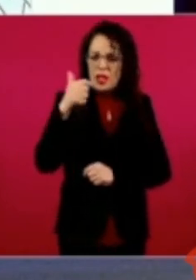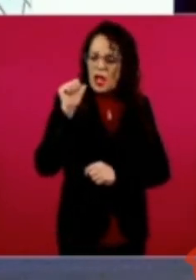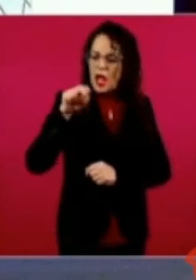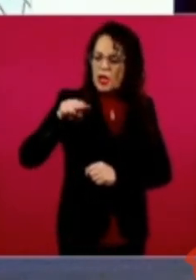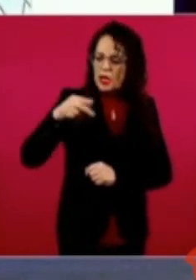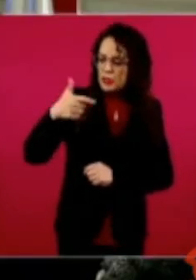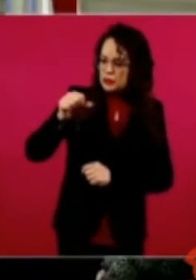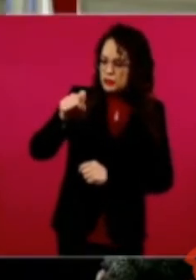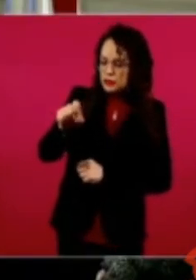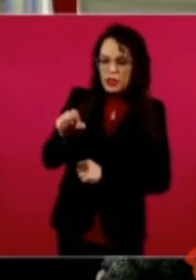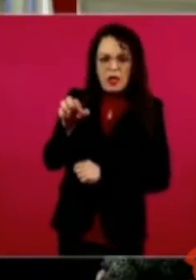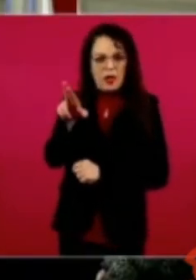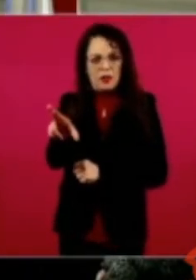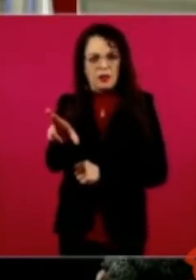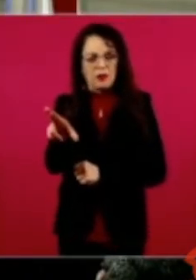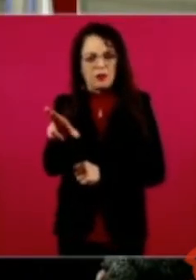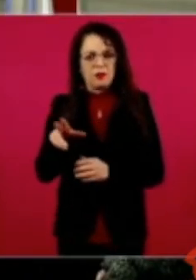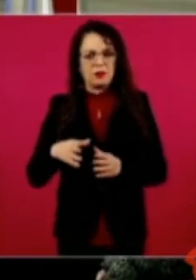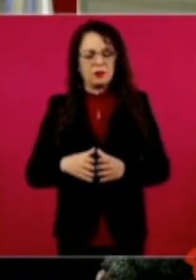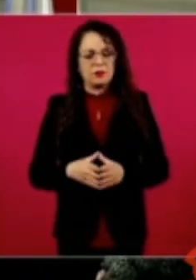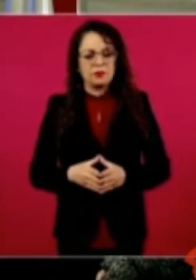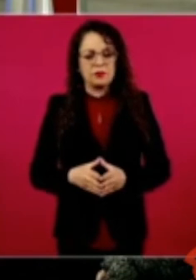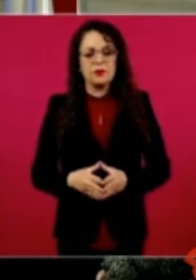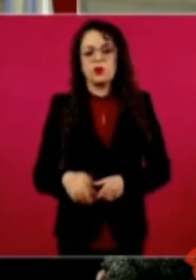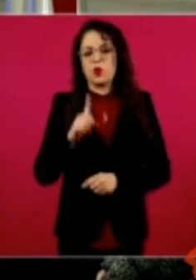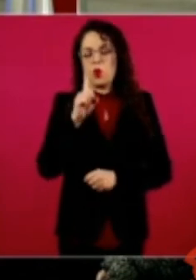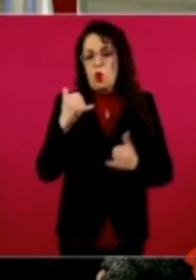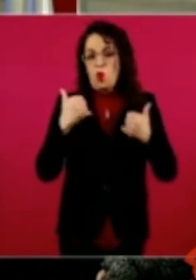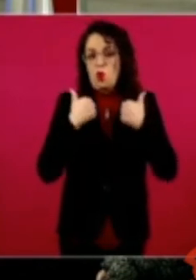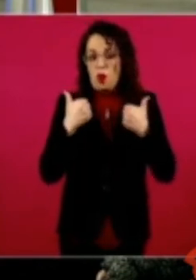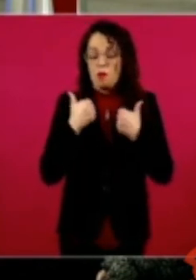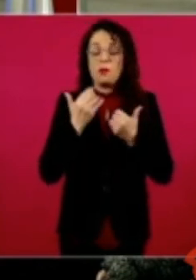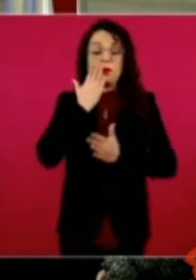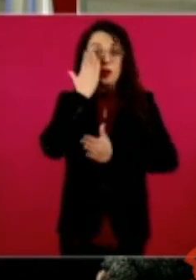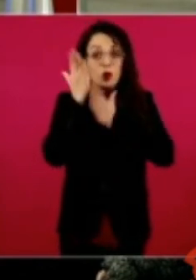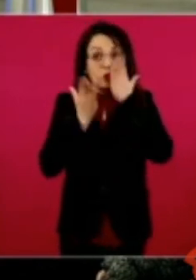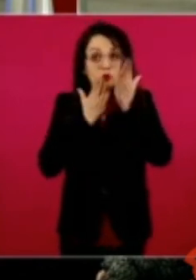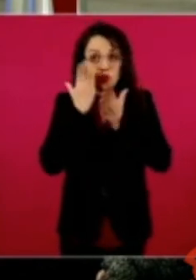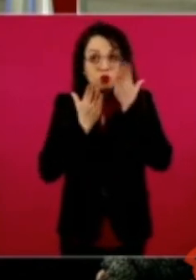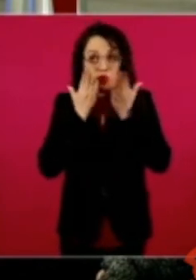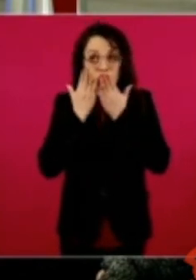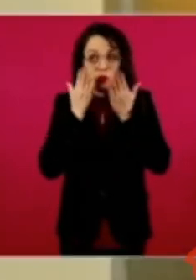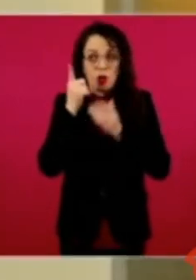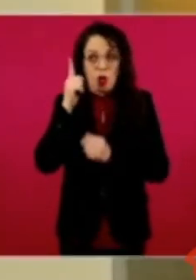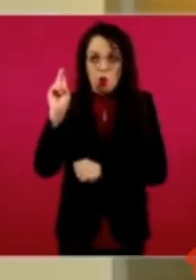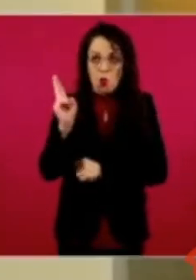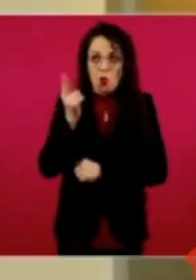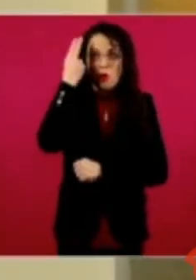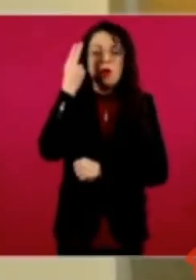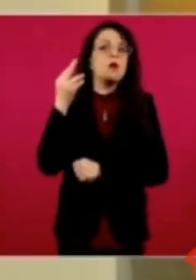Un joven que sale de la escuela de Derecho es un ángel.